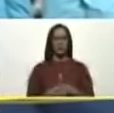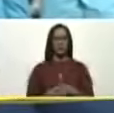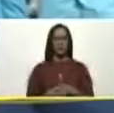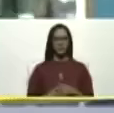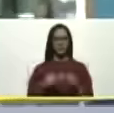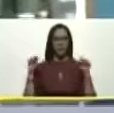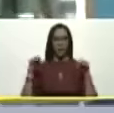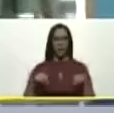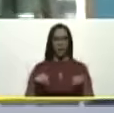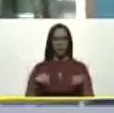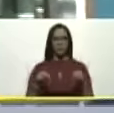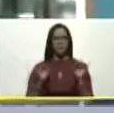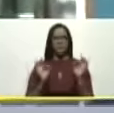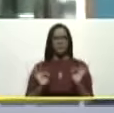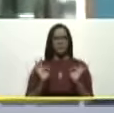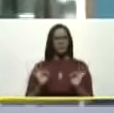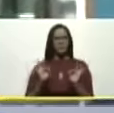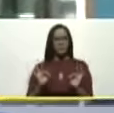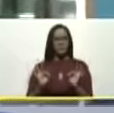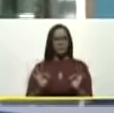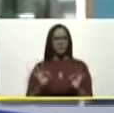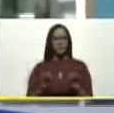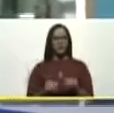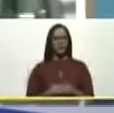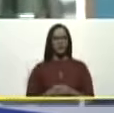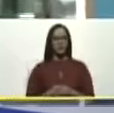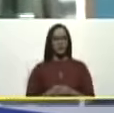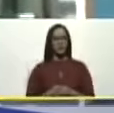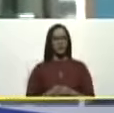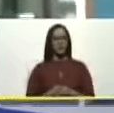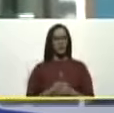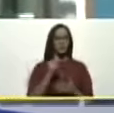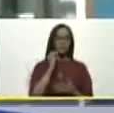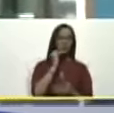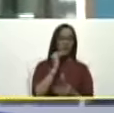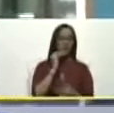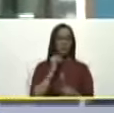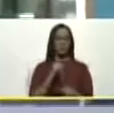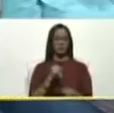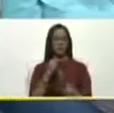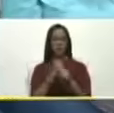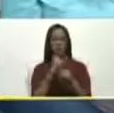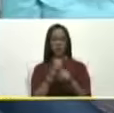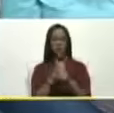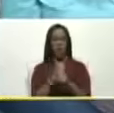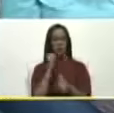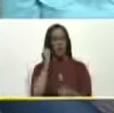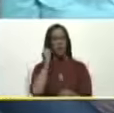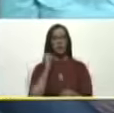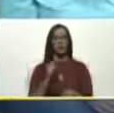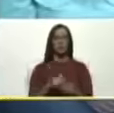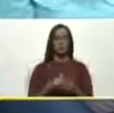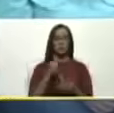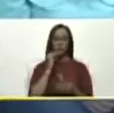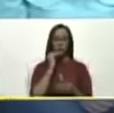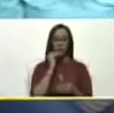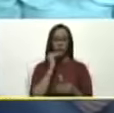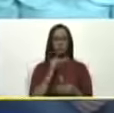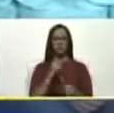Hoy precisamente, muchachas, trabajadoras, muchachos,